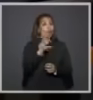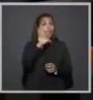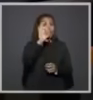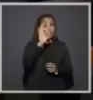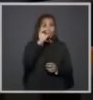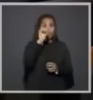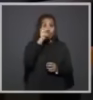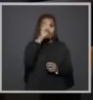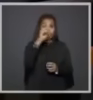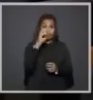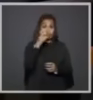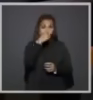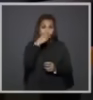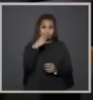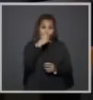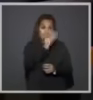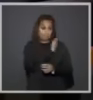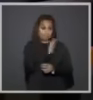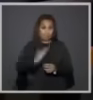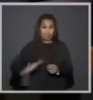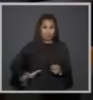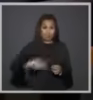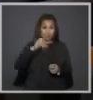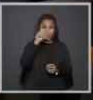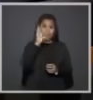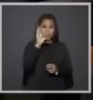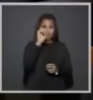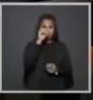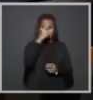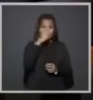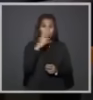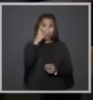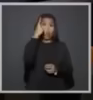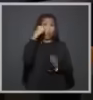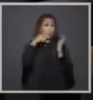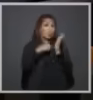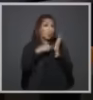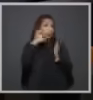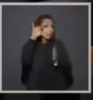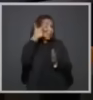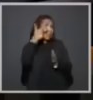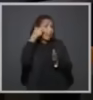deuda pública era de 1.7 billones.